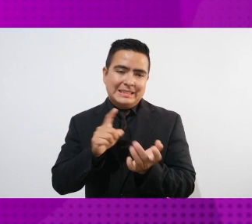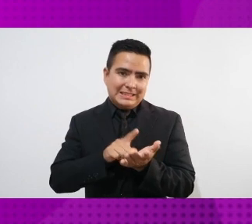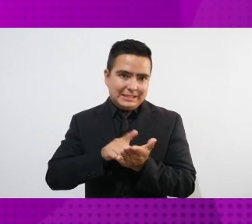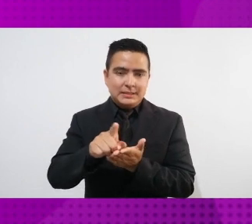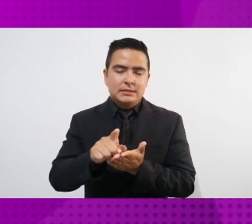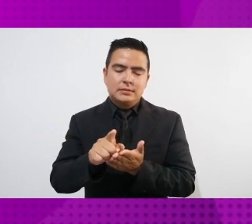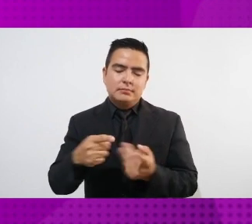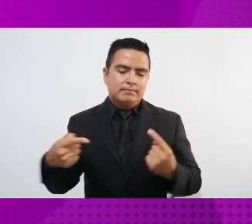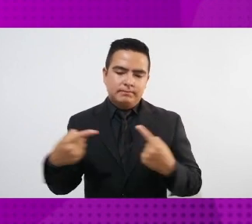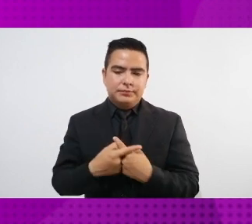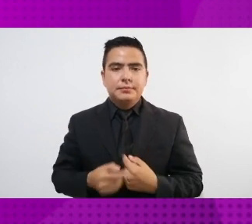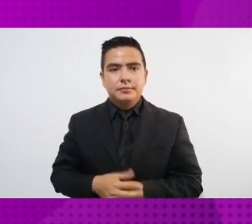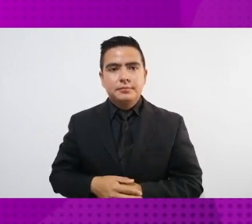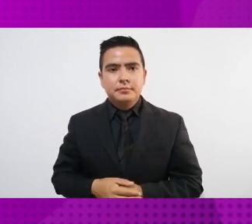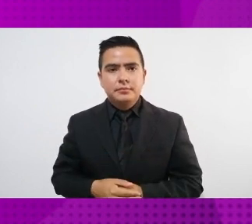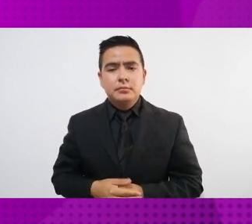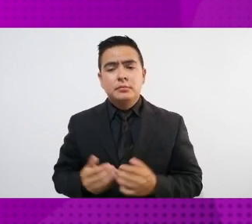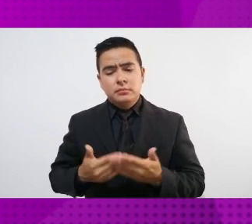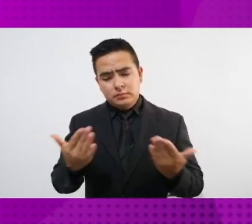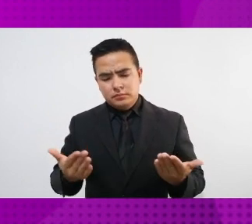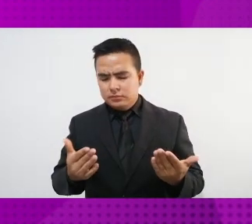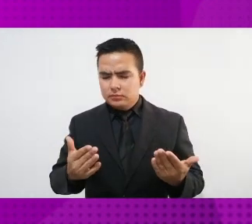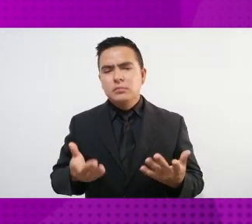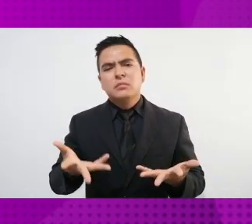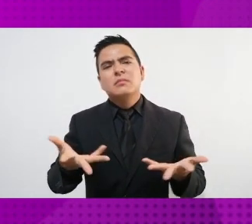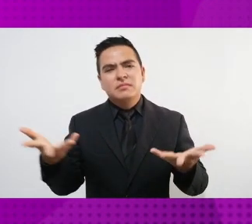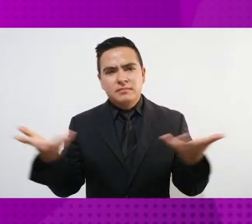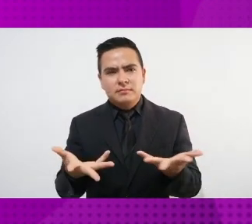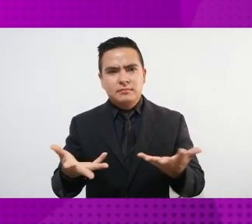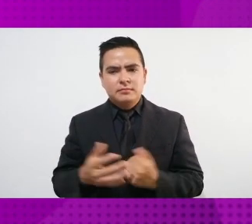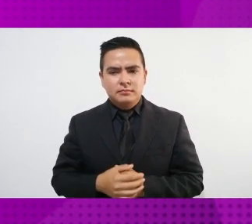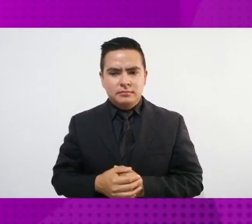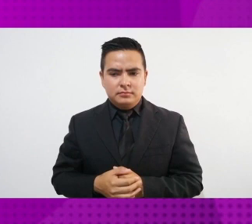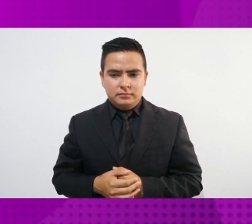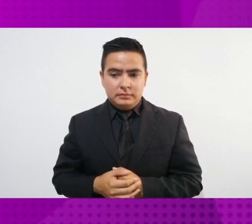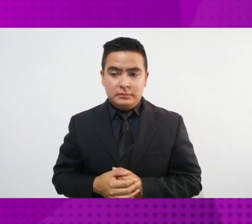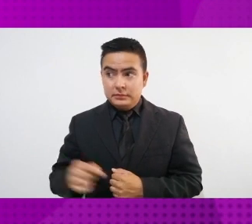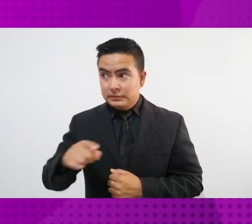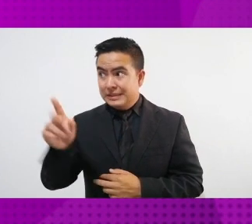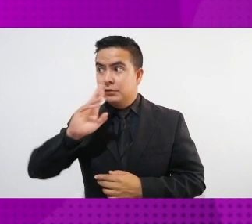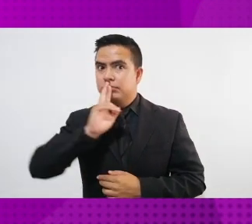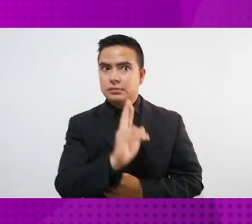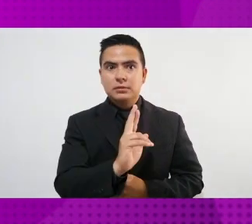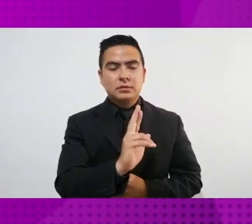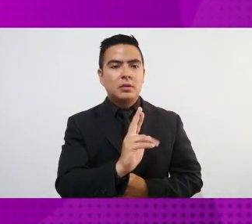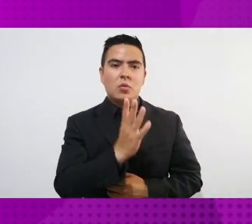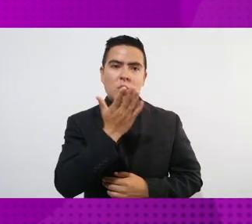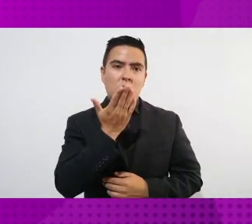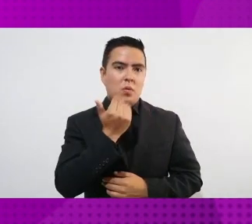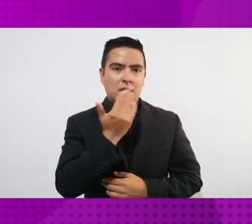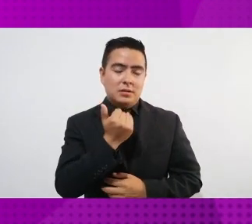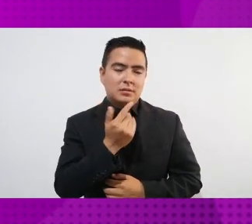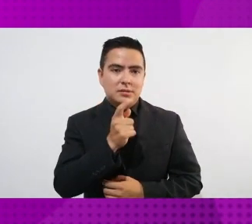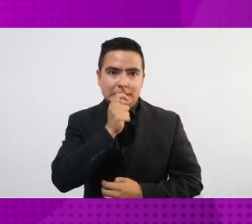mismos políticos de la ciudadanía. Entonces, ¿cómo enfrentar el problema? Y ahí la verdad es que nadie tiene una respuesta, ¿no? No hay